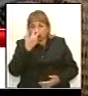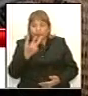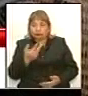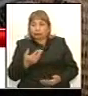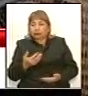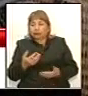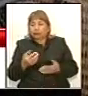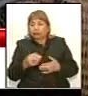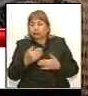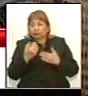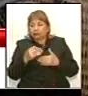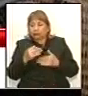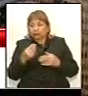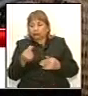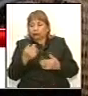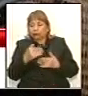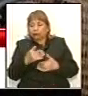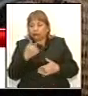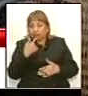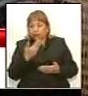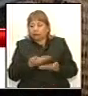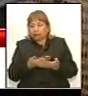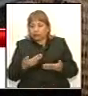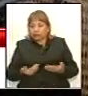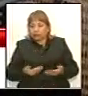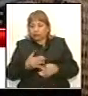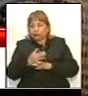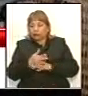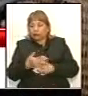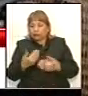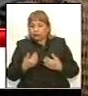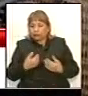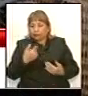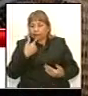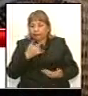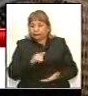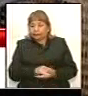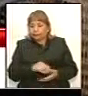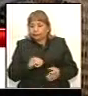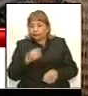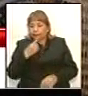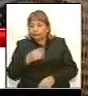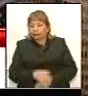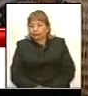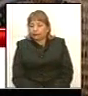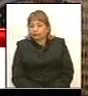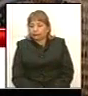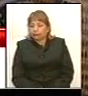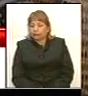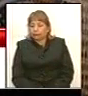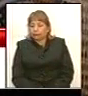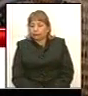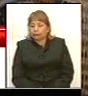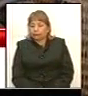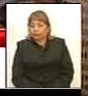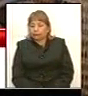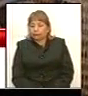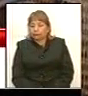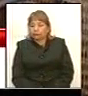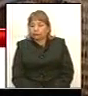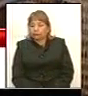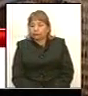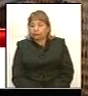el plazo inmediato que usted estime, dada la trascendencia que tiene. ¿Cómo no? Yo le digo, el proyecto es